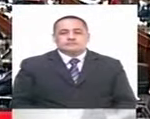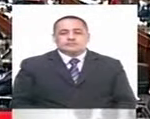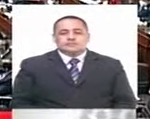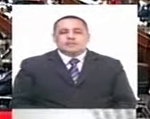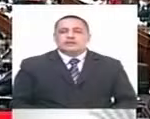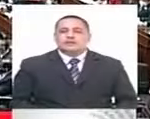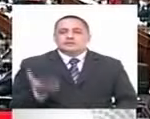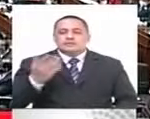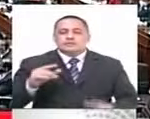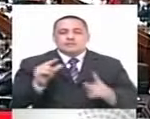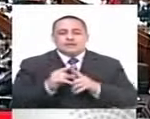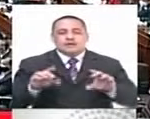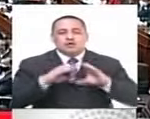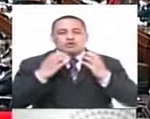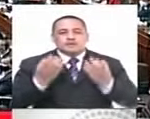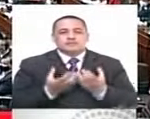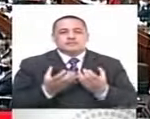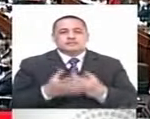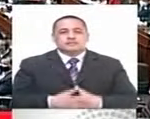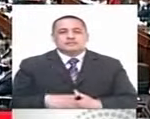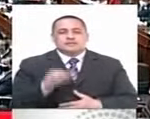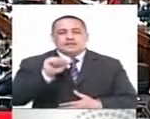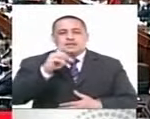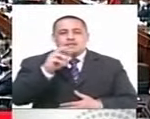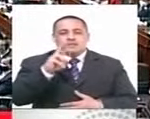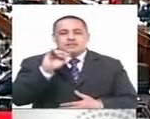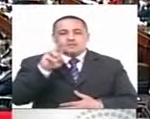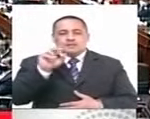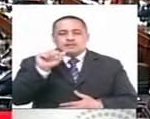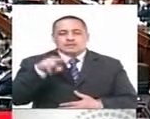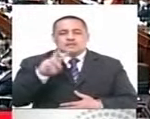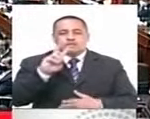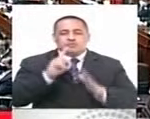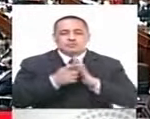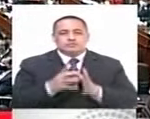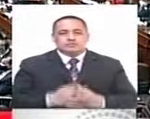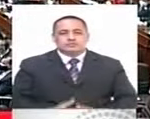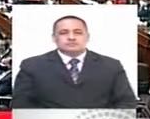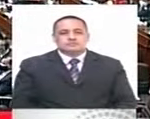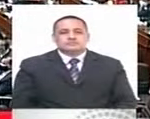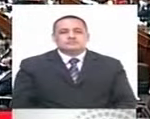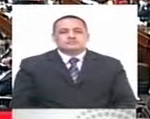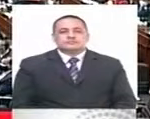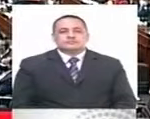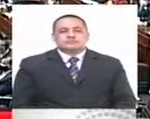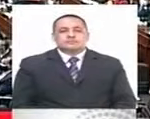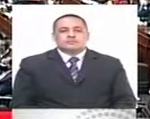Tiene la palabra la congresista Adriana Tudela por 2 minutos.